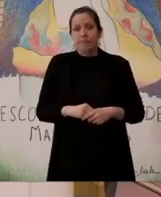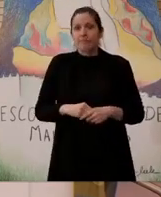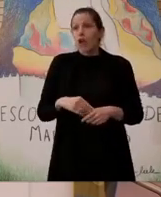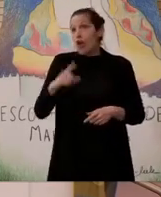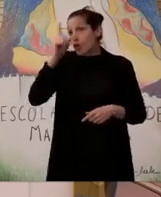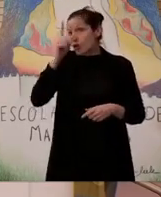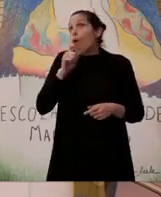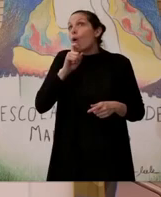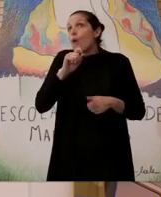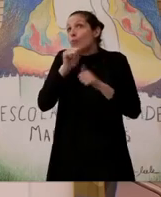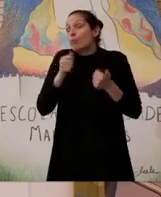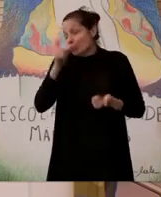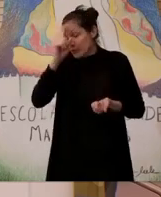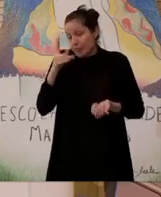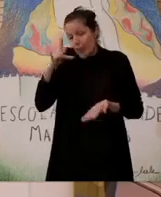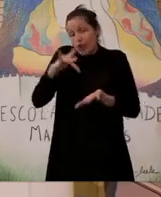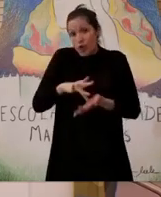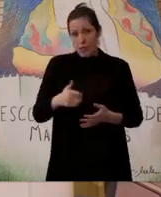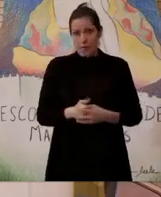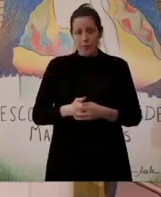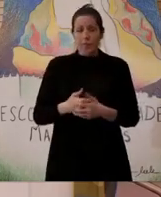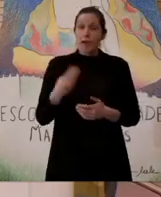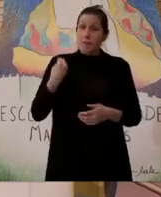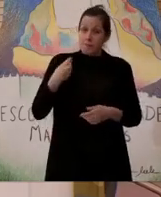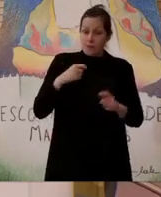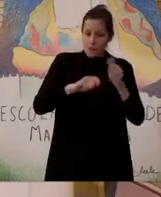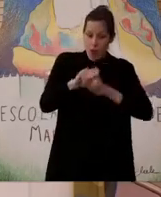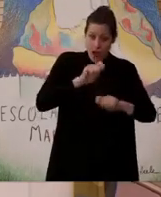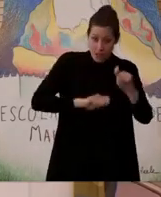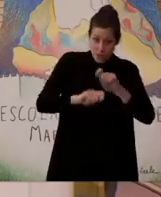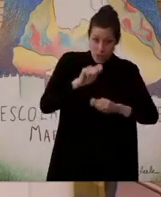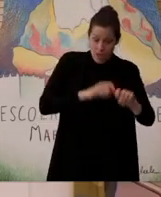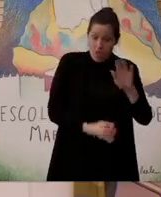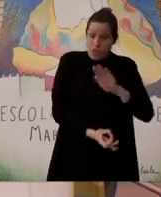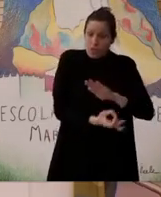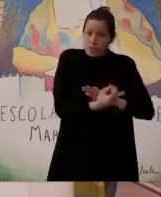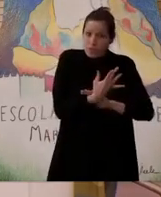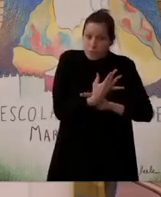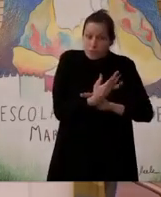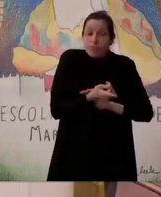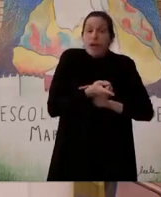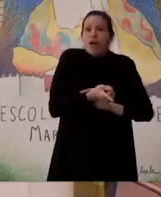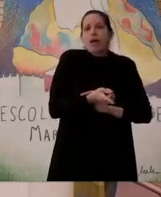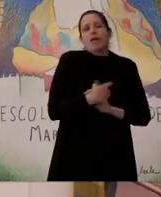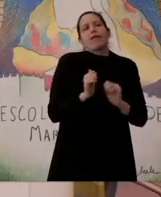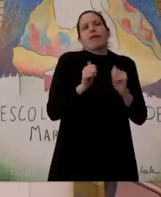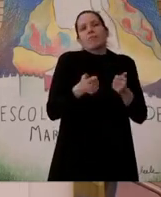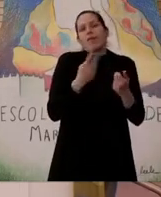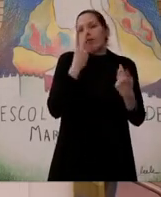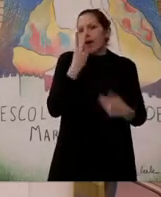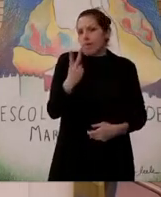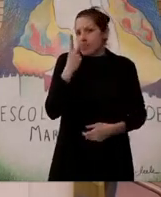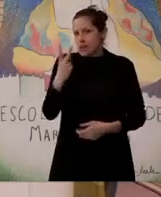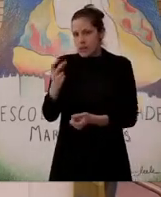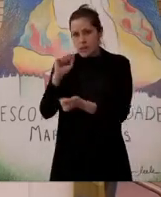hacía Bueno pues en la asociacionismo fuimos capaces de ir visitar las cárceles conocer a las